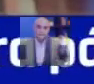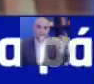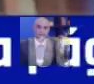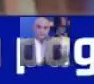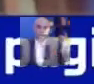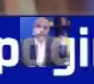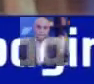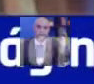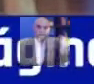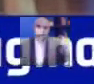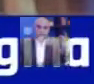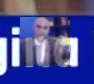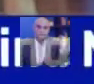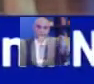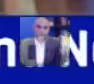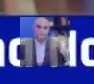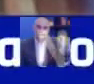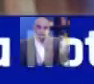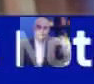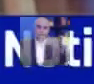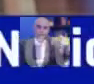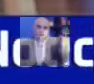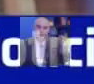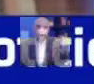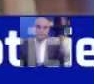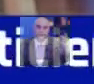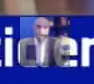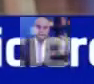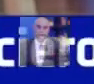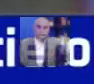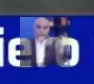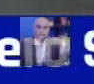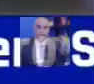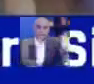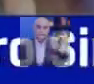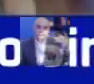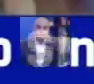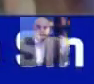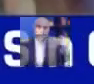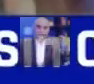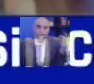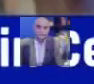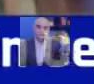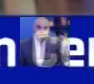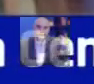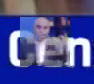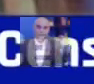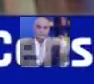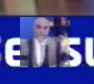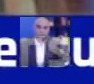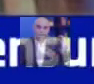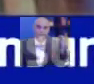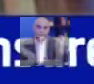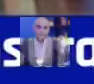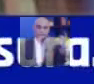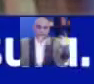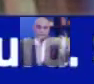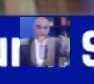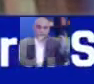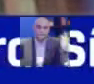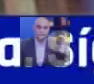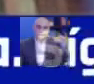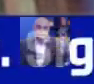mi crítica a esta propuesta, que se queda corta, es decir, que el presidente está siendo quizás un poco